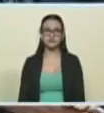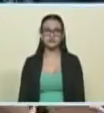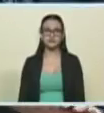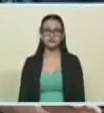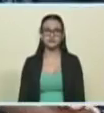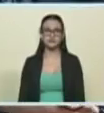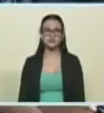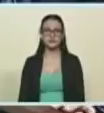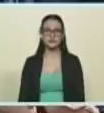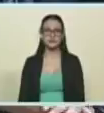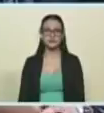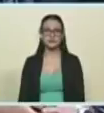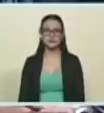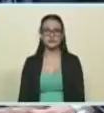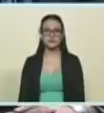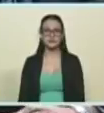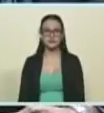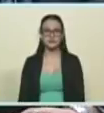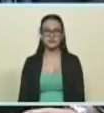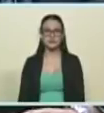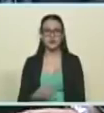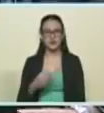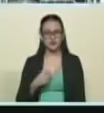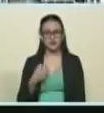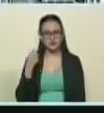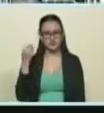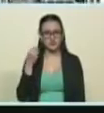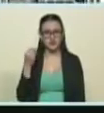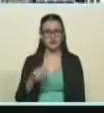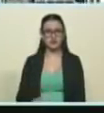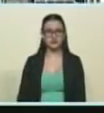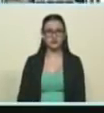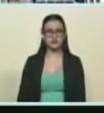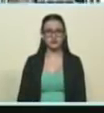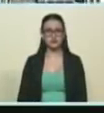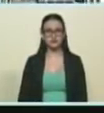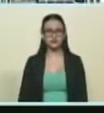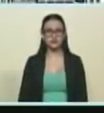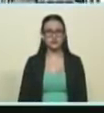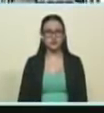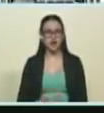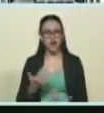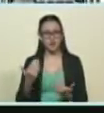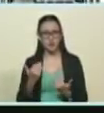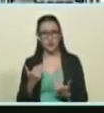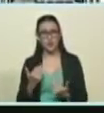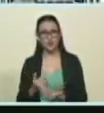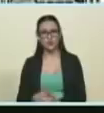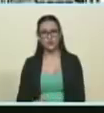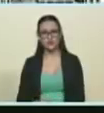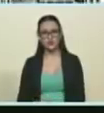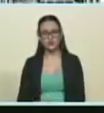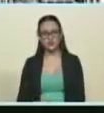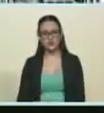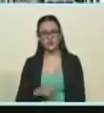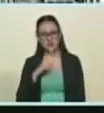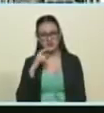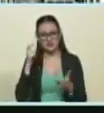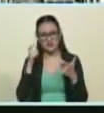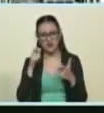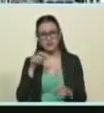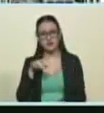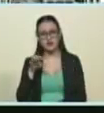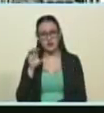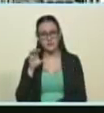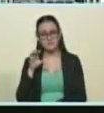pido, Elías. Elías fue corredactor, apoyo, ayudante, auxilio de nuestro comandante Chávez en el Plan de la